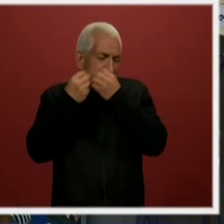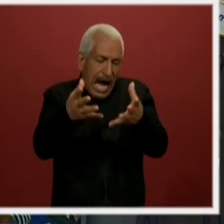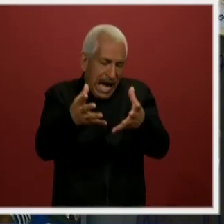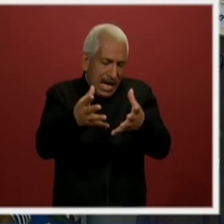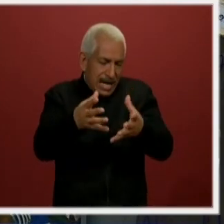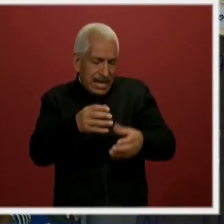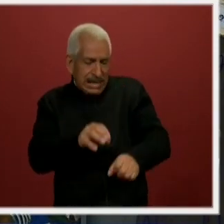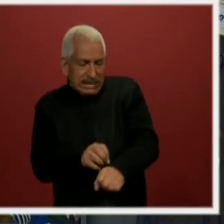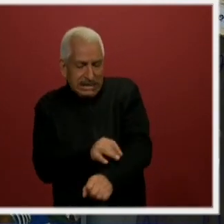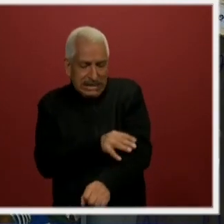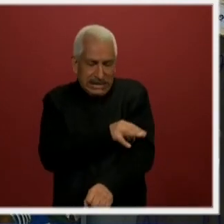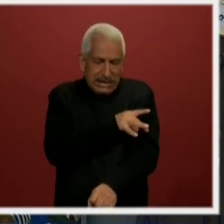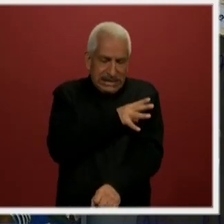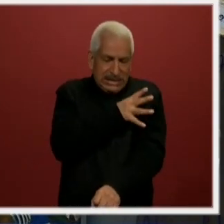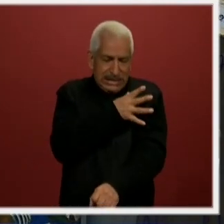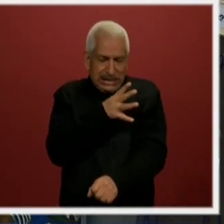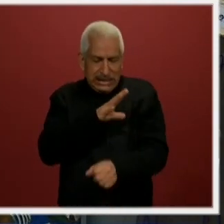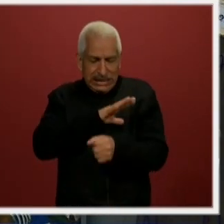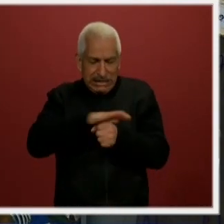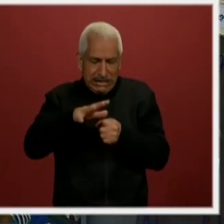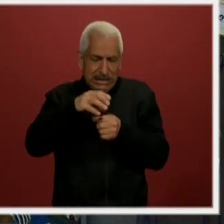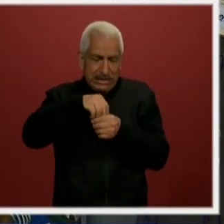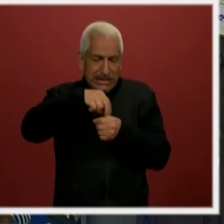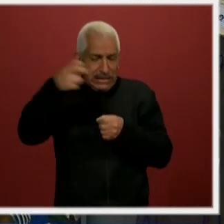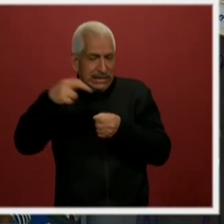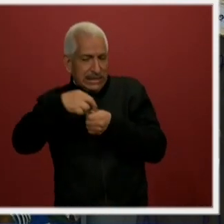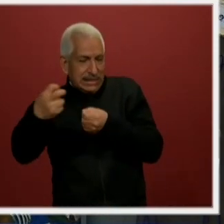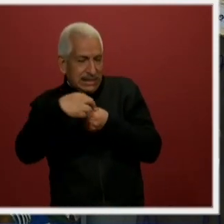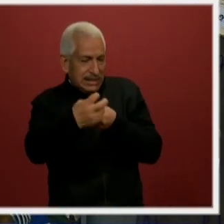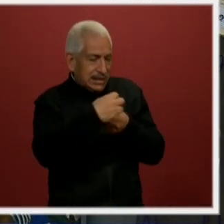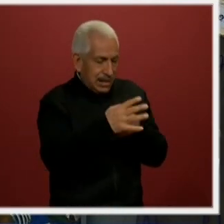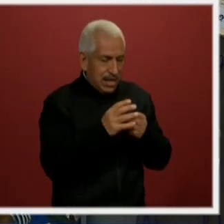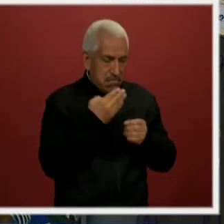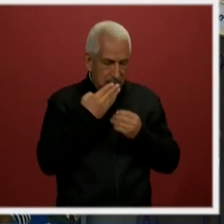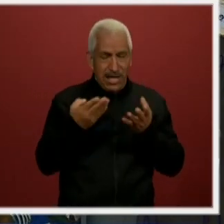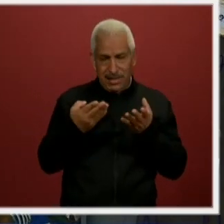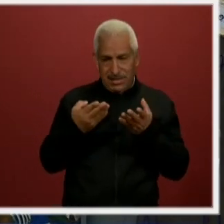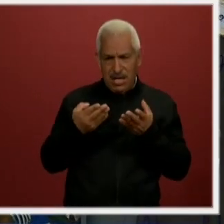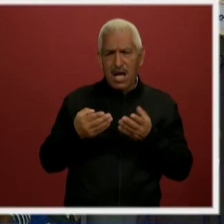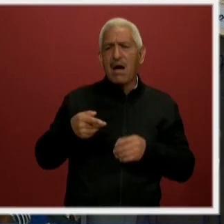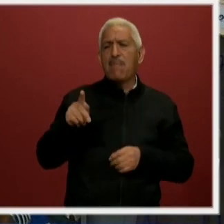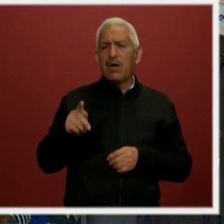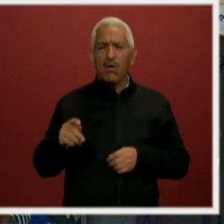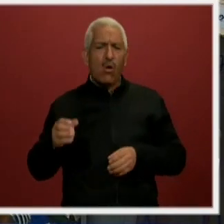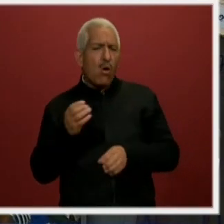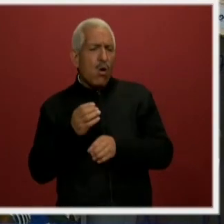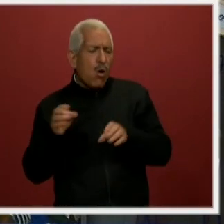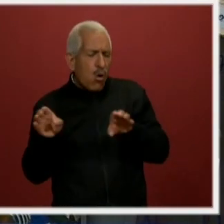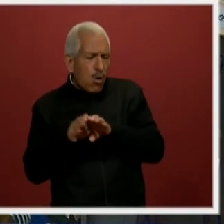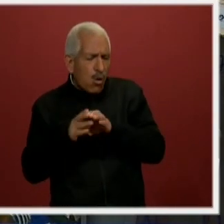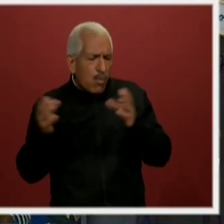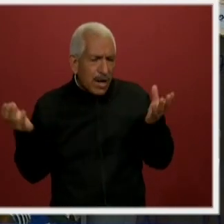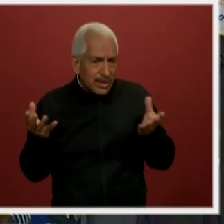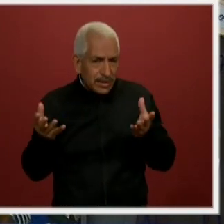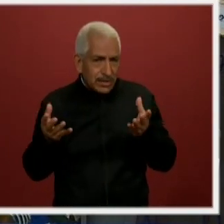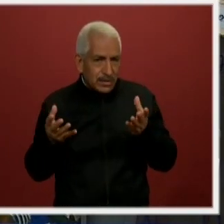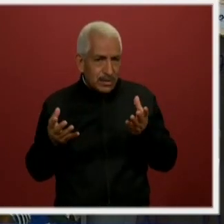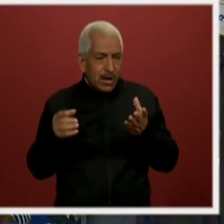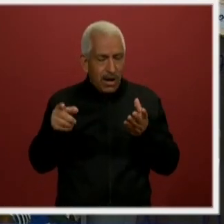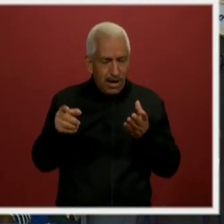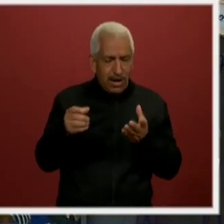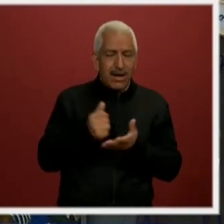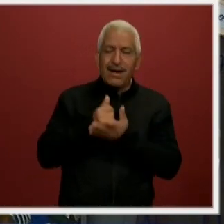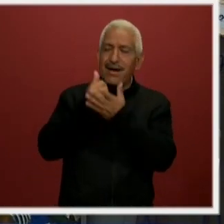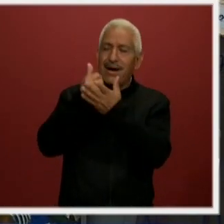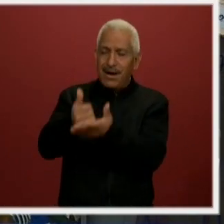nos llenan sale como lo vamos a hacer yo te voy a ayudar te voy a contar hasta tres y cuando